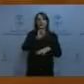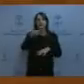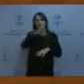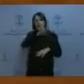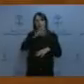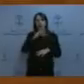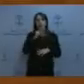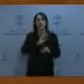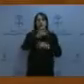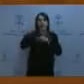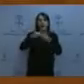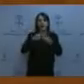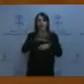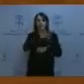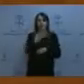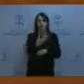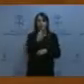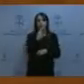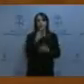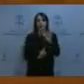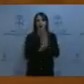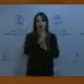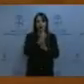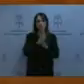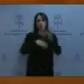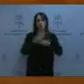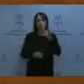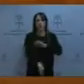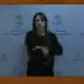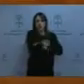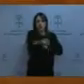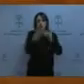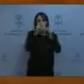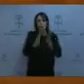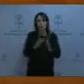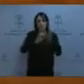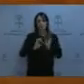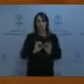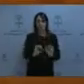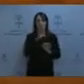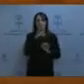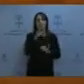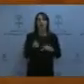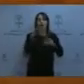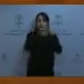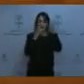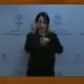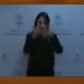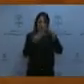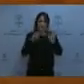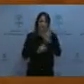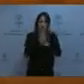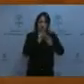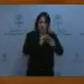quinto avanza en cuanto a la delimitación de usos en los puertos, un marco más preciso para las actividades que en ellos se desarrollen. Este anexo tiene un